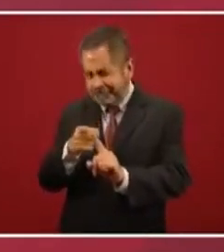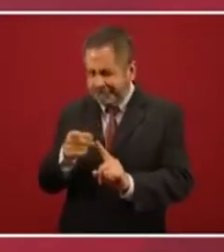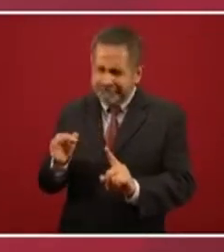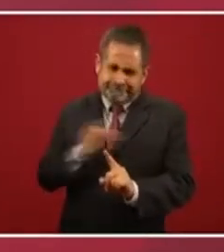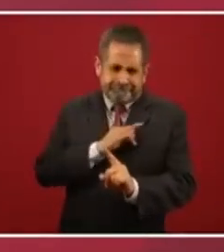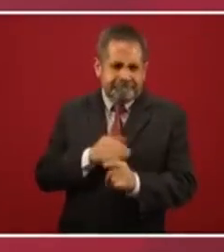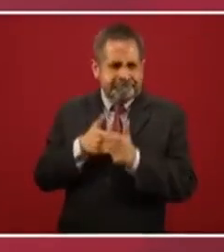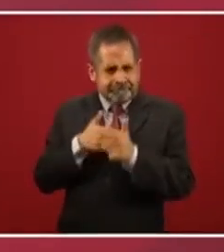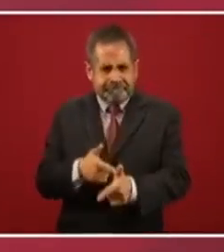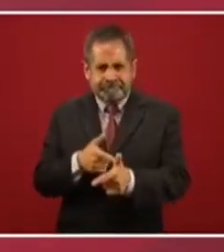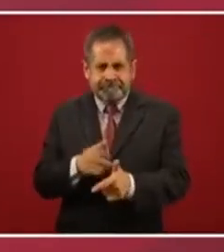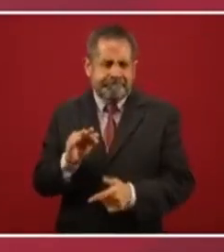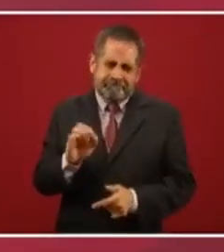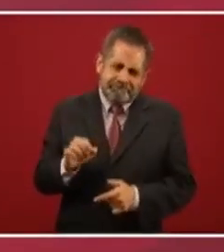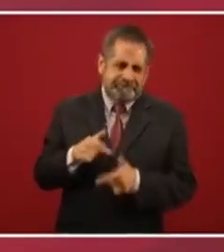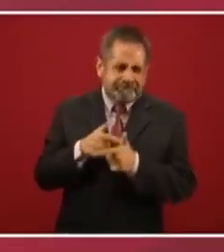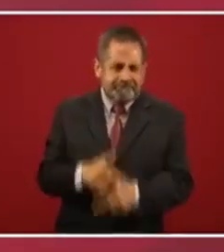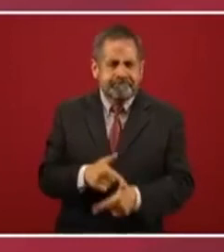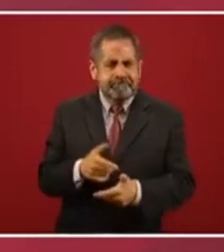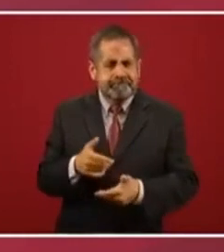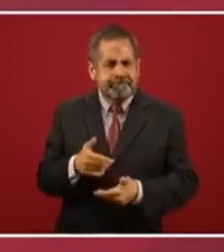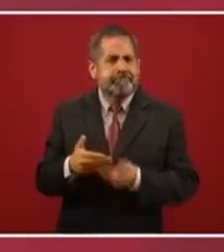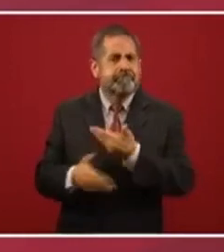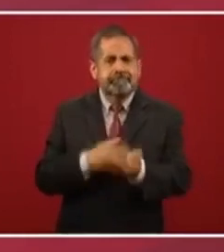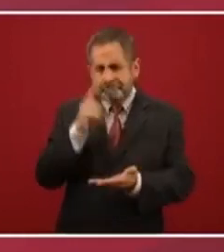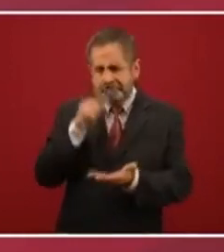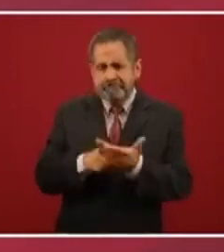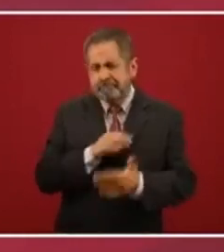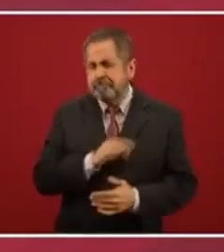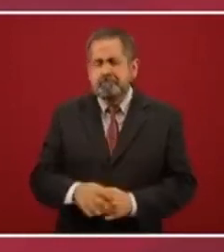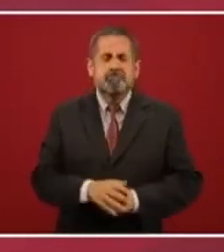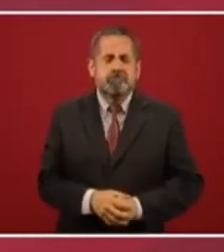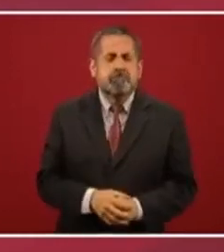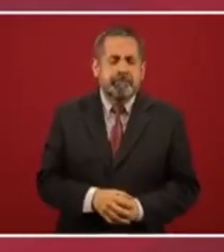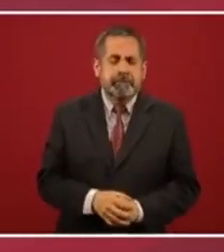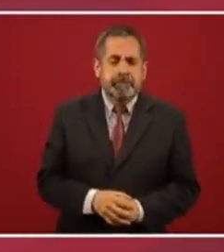enarbolando y llevando a la práctica.